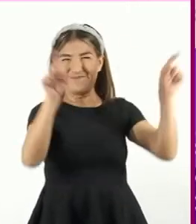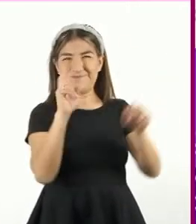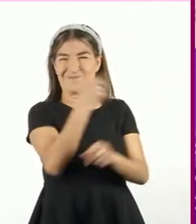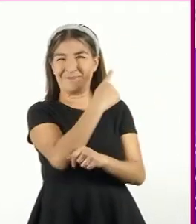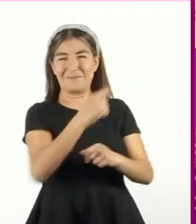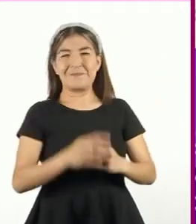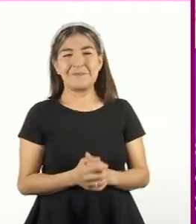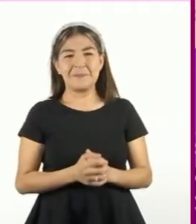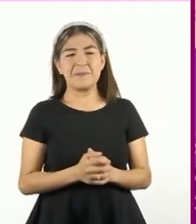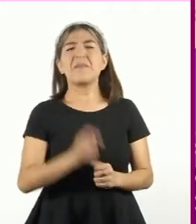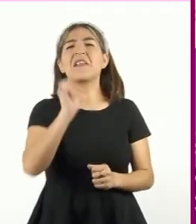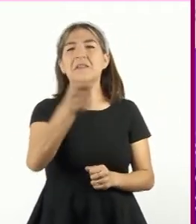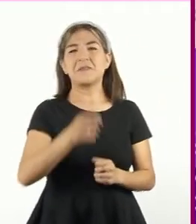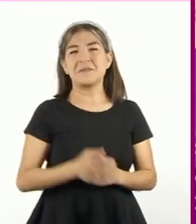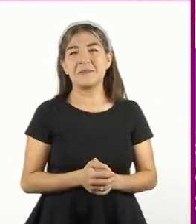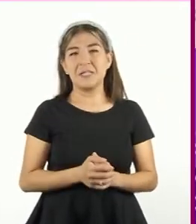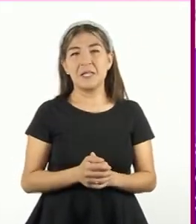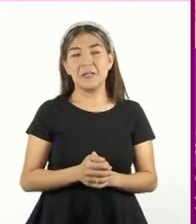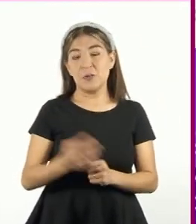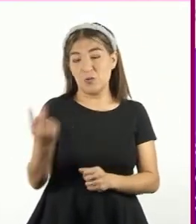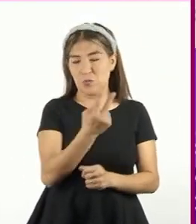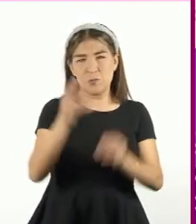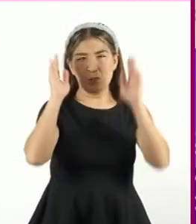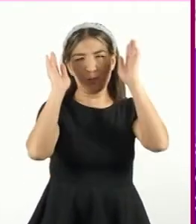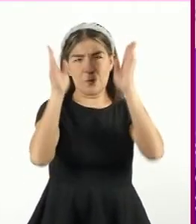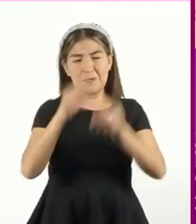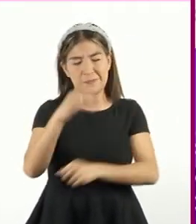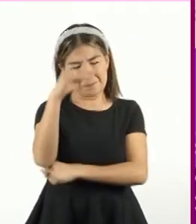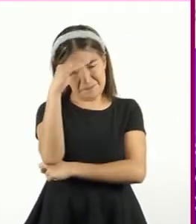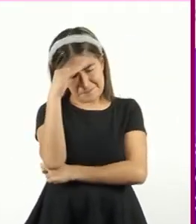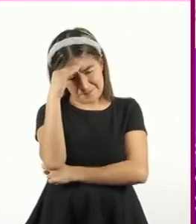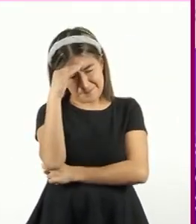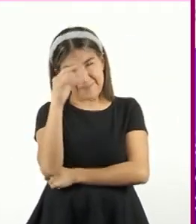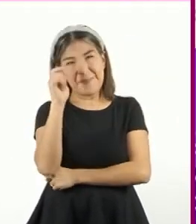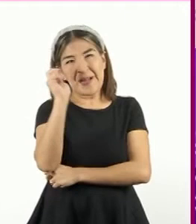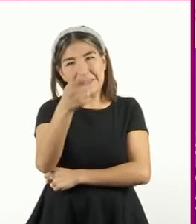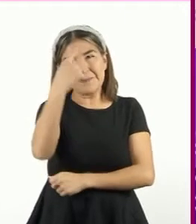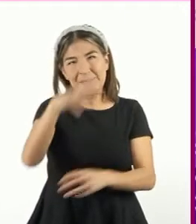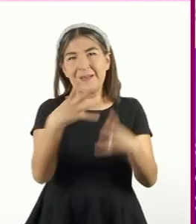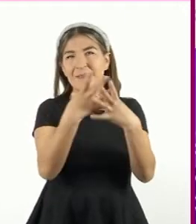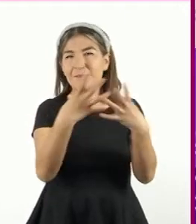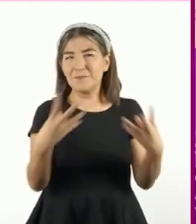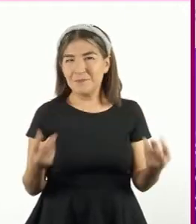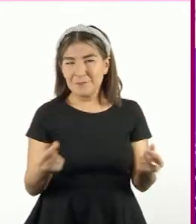secuencia significa que los burros están pensando en una solución,